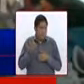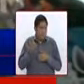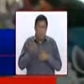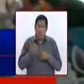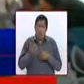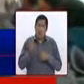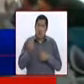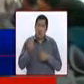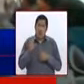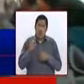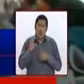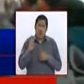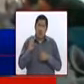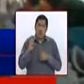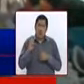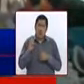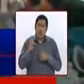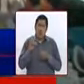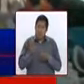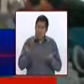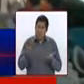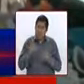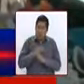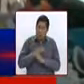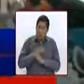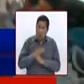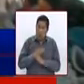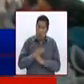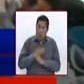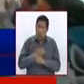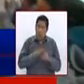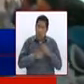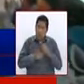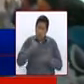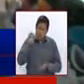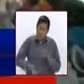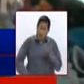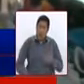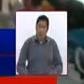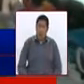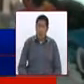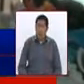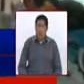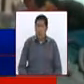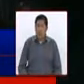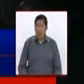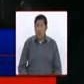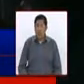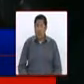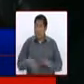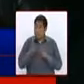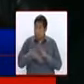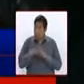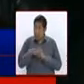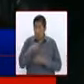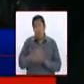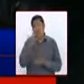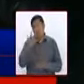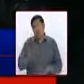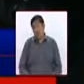Ni una docena, ni media docena no nos deja pasar el los CEOs. Nos quita. ¿Más barato, más caro?